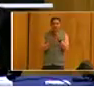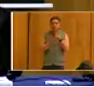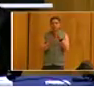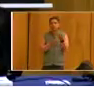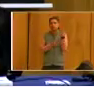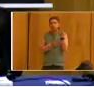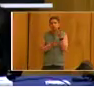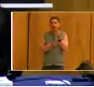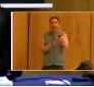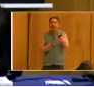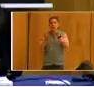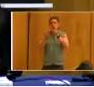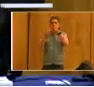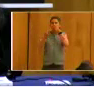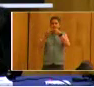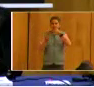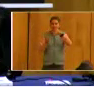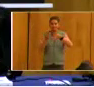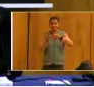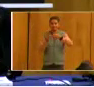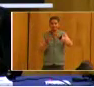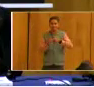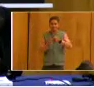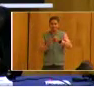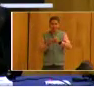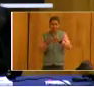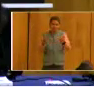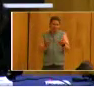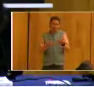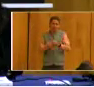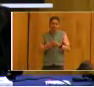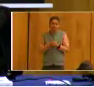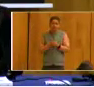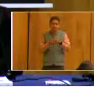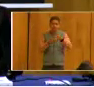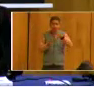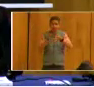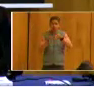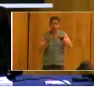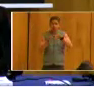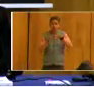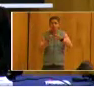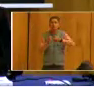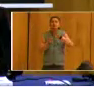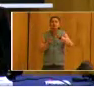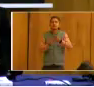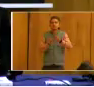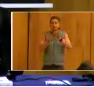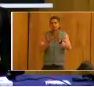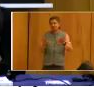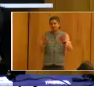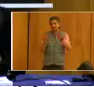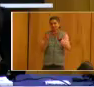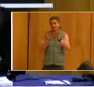alguna sentencia en la materia que nos ocupa. Y si bien las sentencias constituyen un factor de cambio